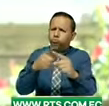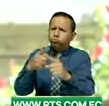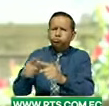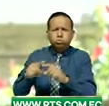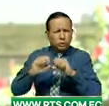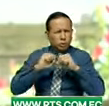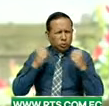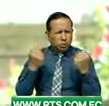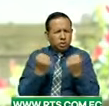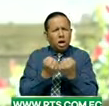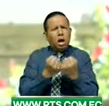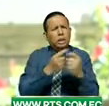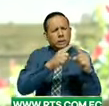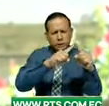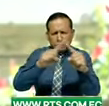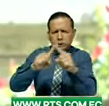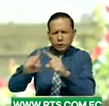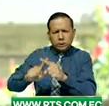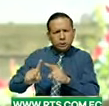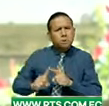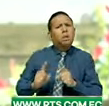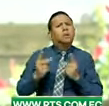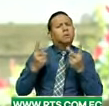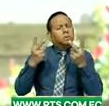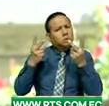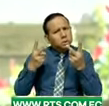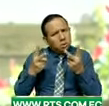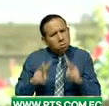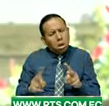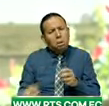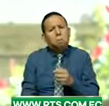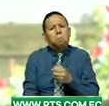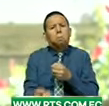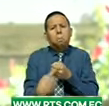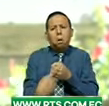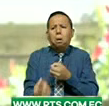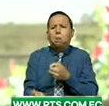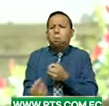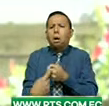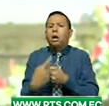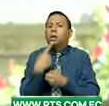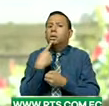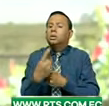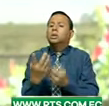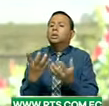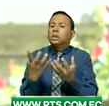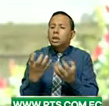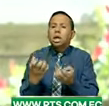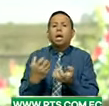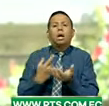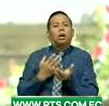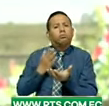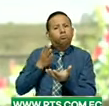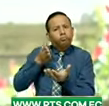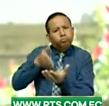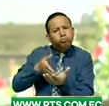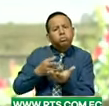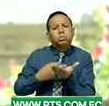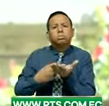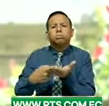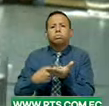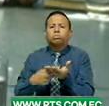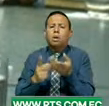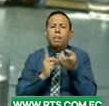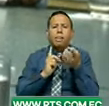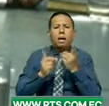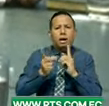carácter social de diversa naturaleza también han manifestado su predisposición a involucrarse en un proceso de